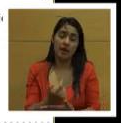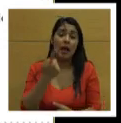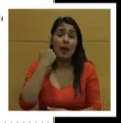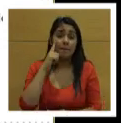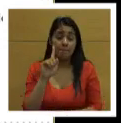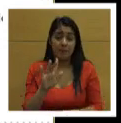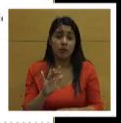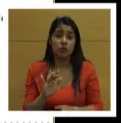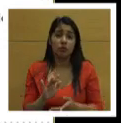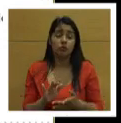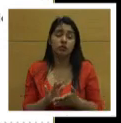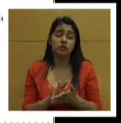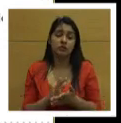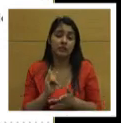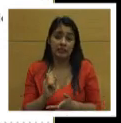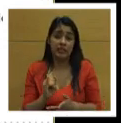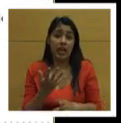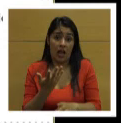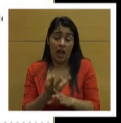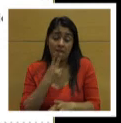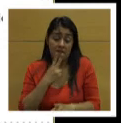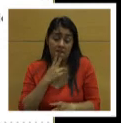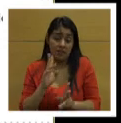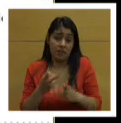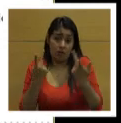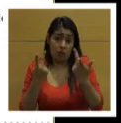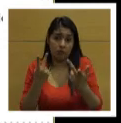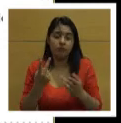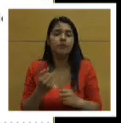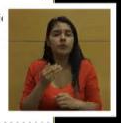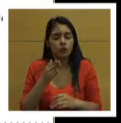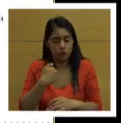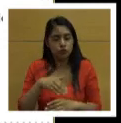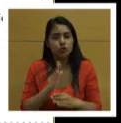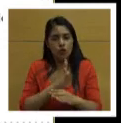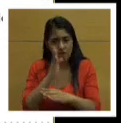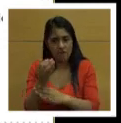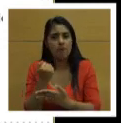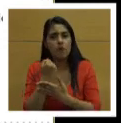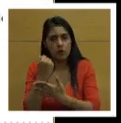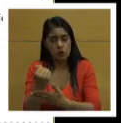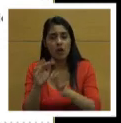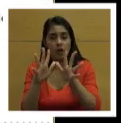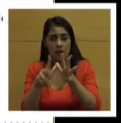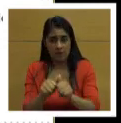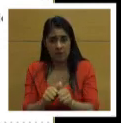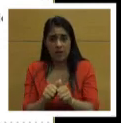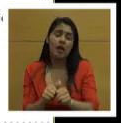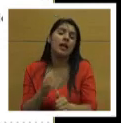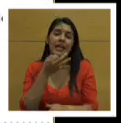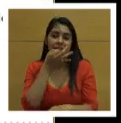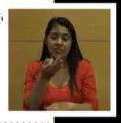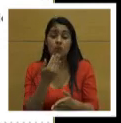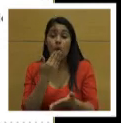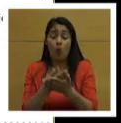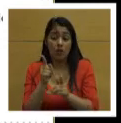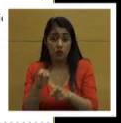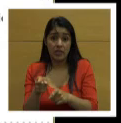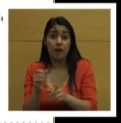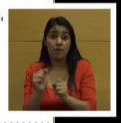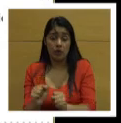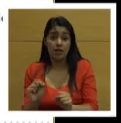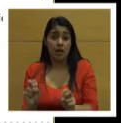la víctima fue un femicidio frustrado o tentado, nosotros vamos en ayuda de ella con su familiar y le señalamos que cuando ella pueda,